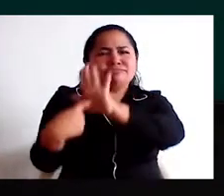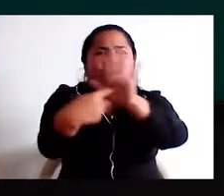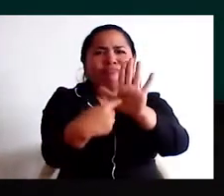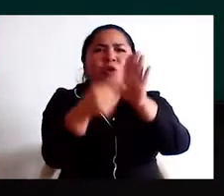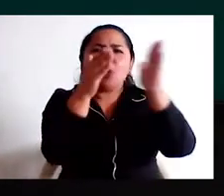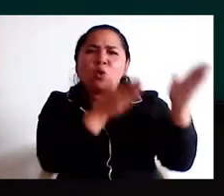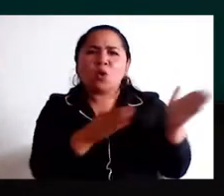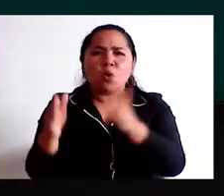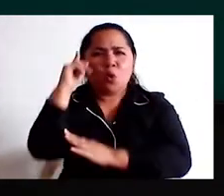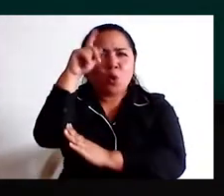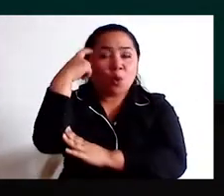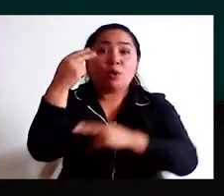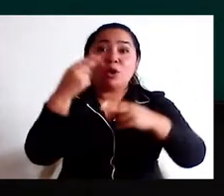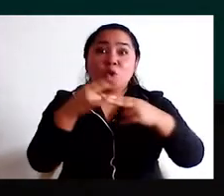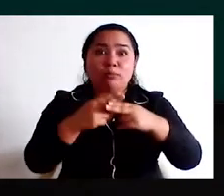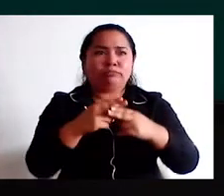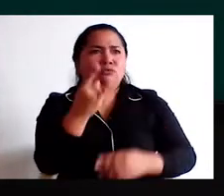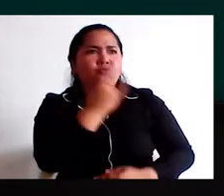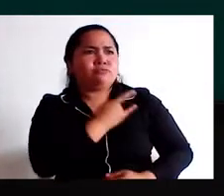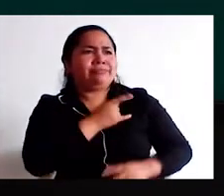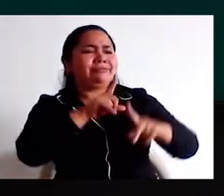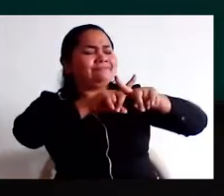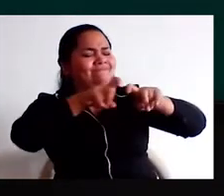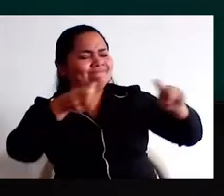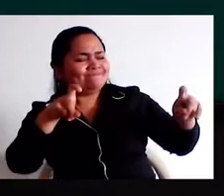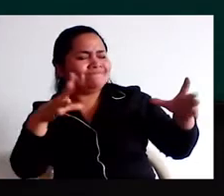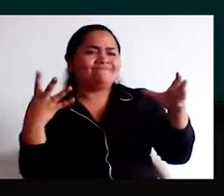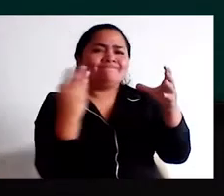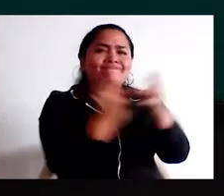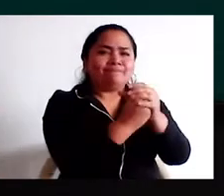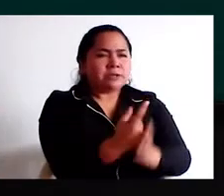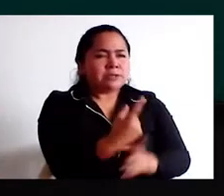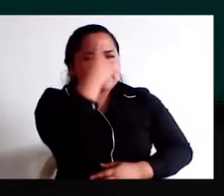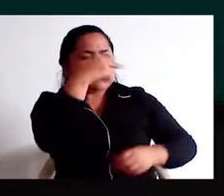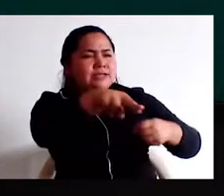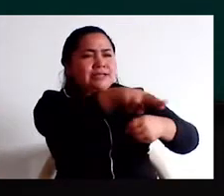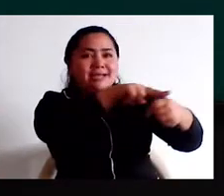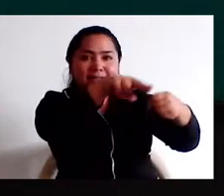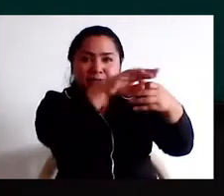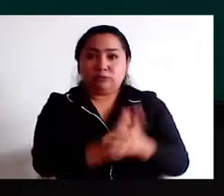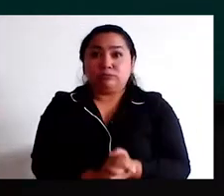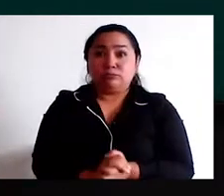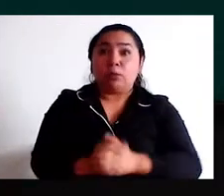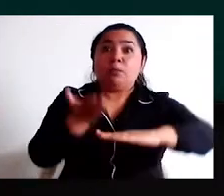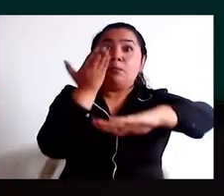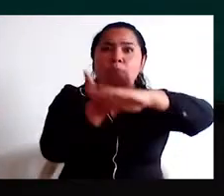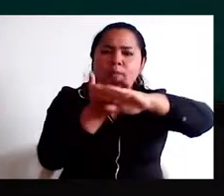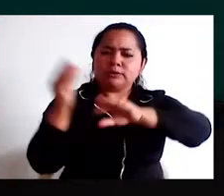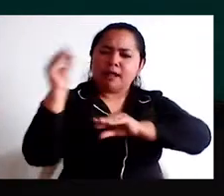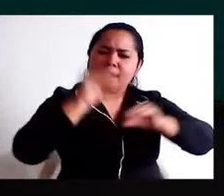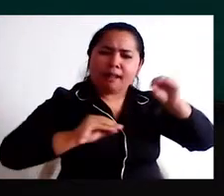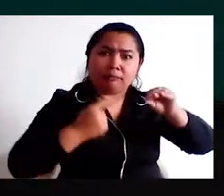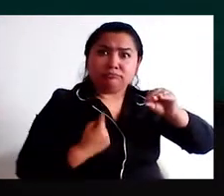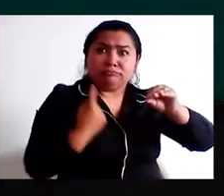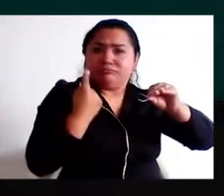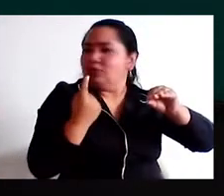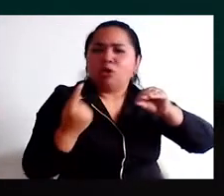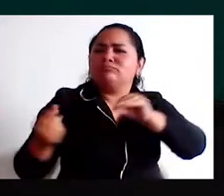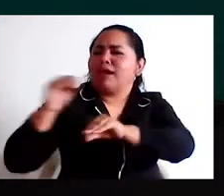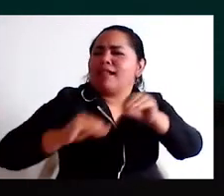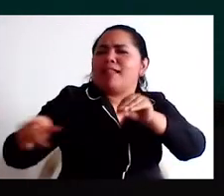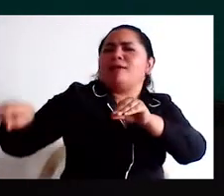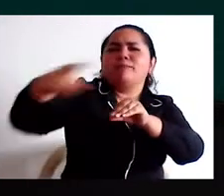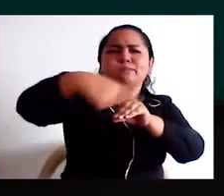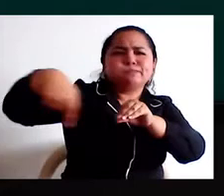darles a conocer mi programa de gobierno denominado por una universidad diversa e inclusiva pensada desde la región una propuesta construida de